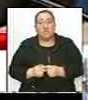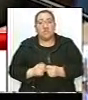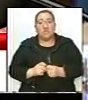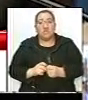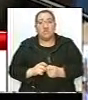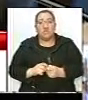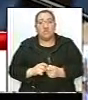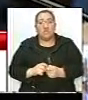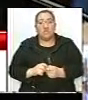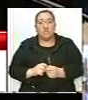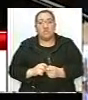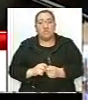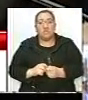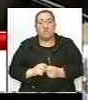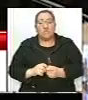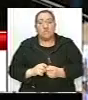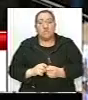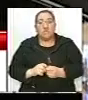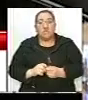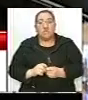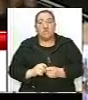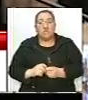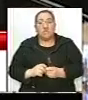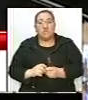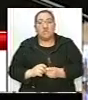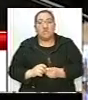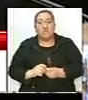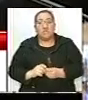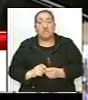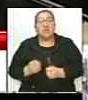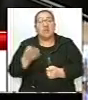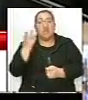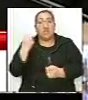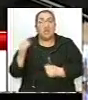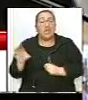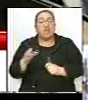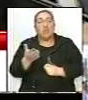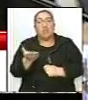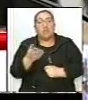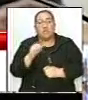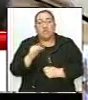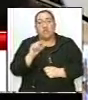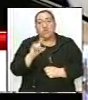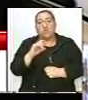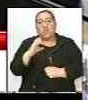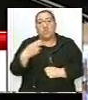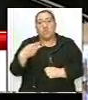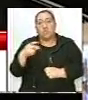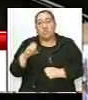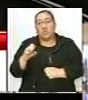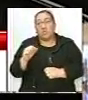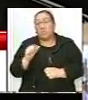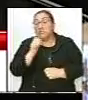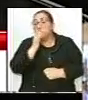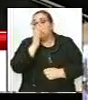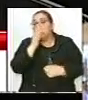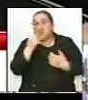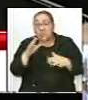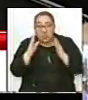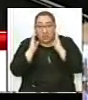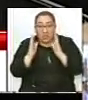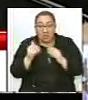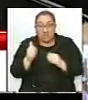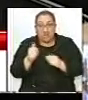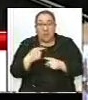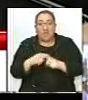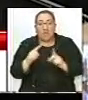repetir, hicieron algún tipo de pedidos en el caso concreto de Suches y no sé si haya sido atendido de manera oportuna. Y es más,